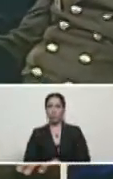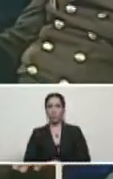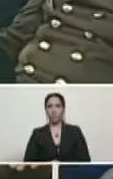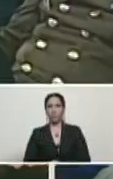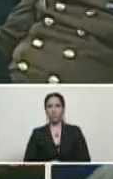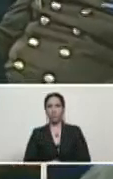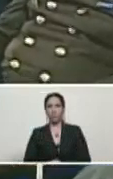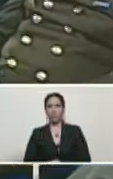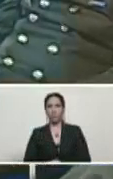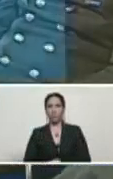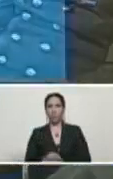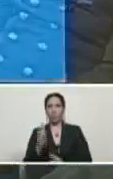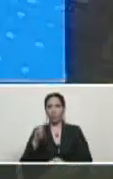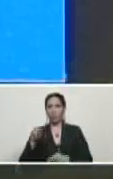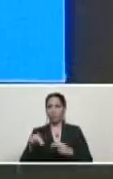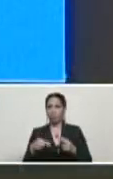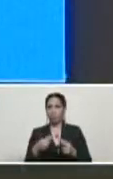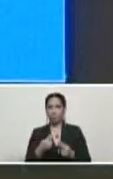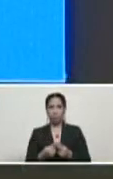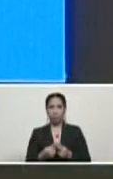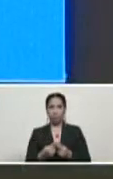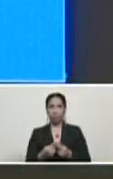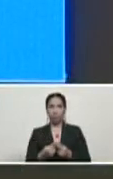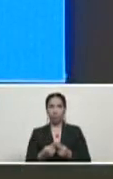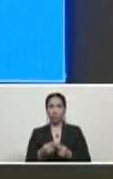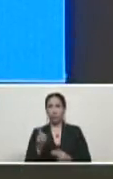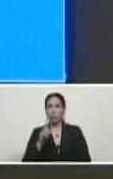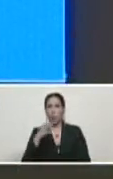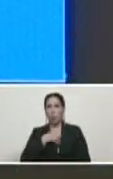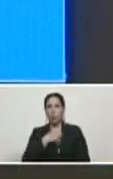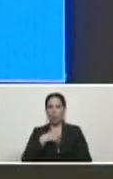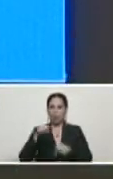que nadie baje la guardia.